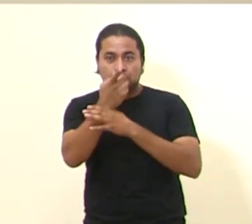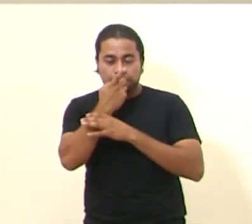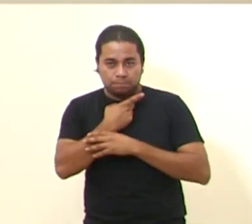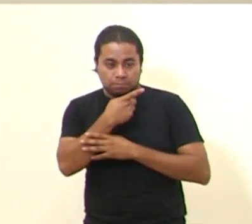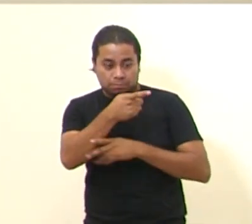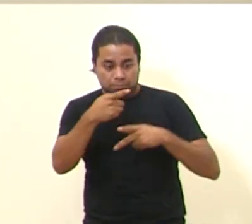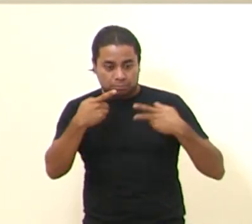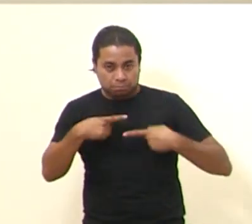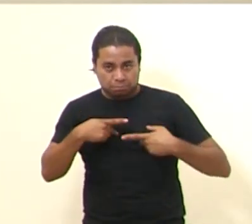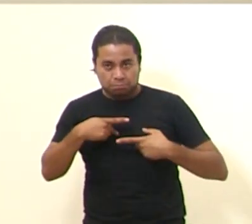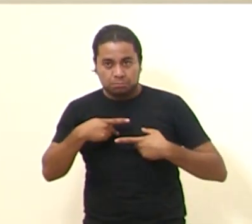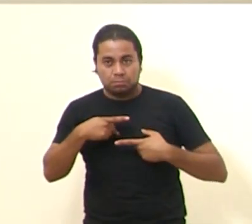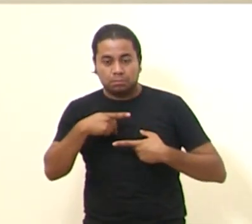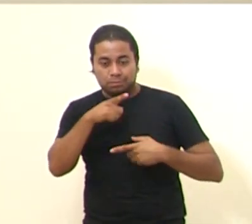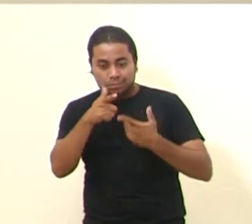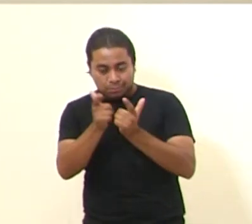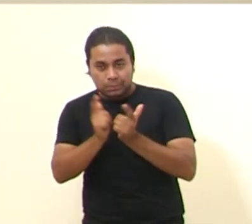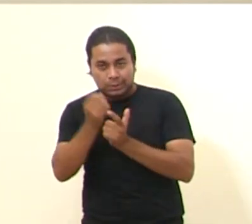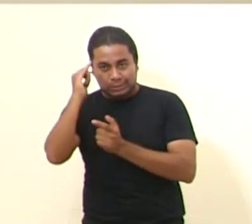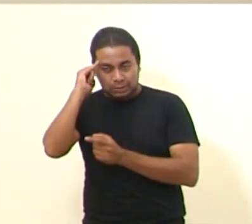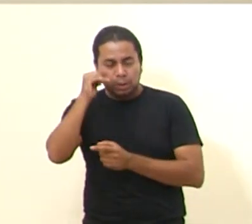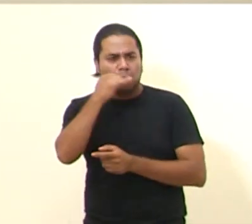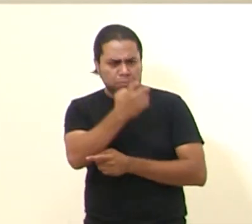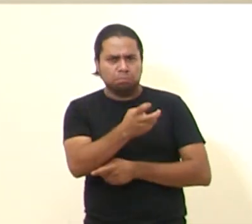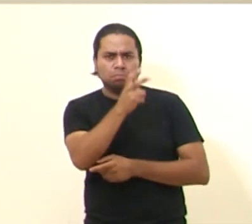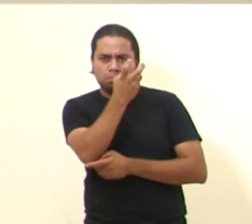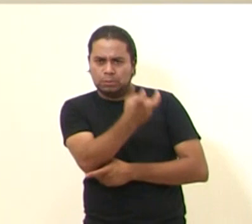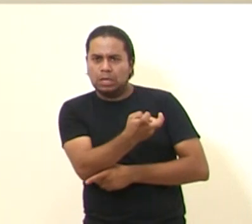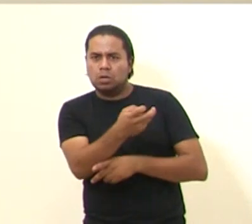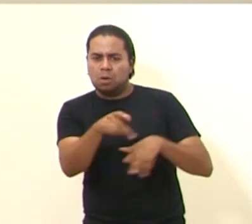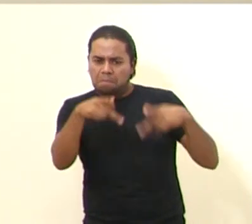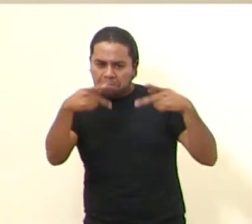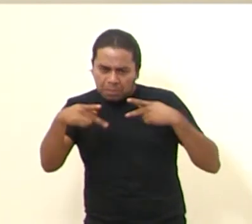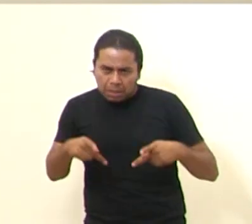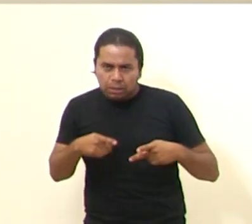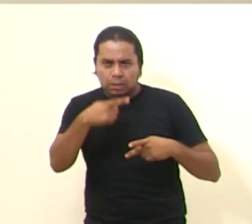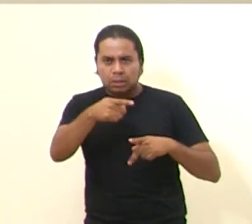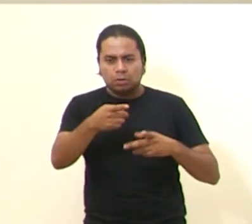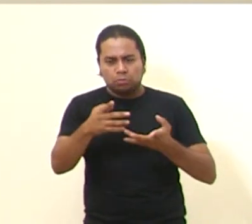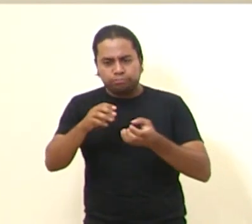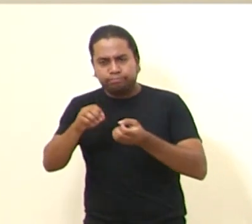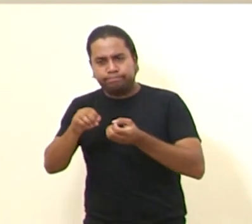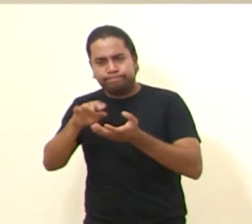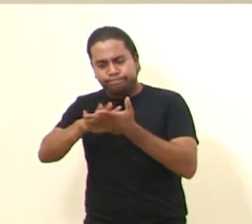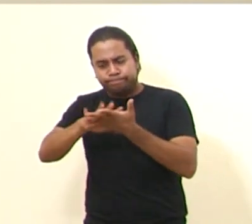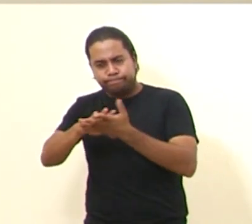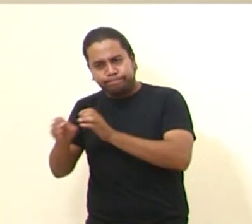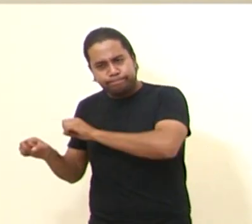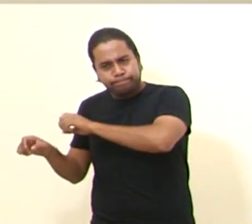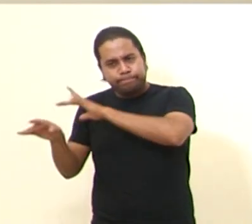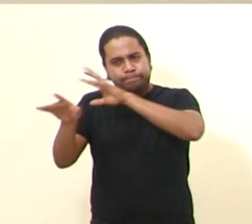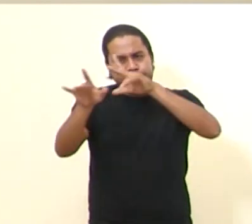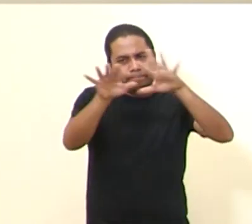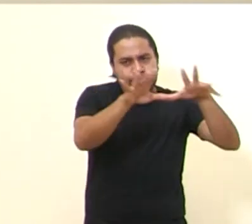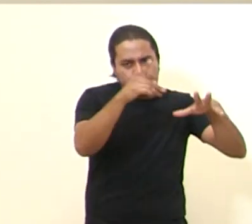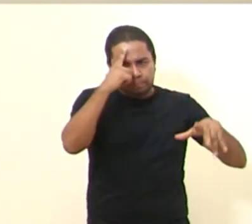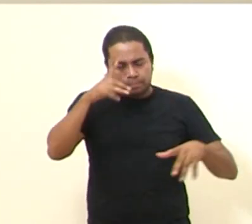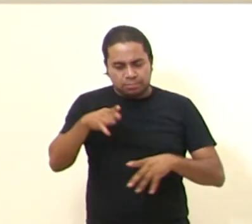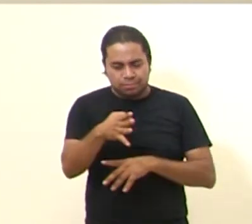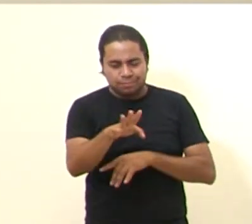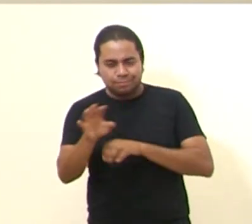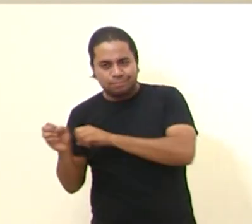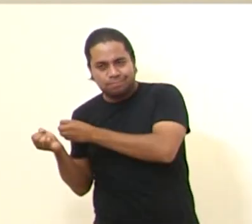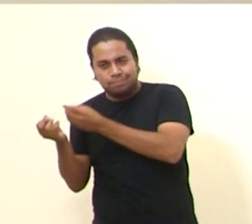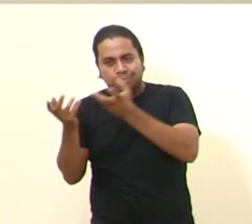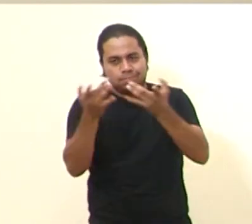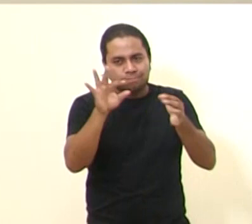Guabes también se dedican al comercio, también se dedican a elaborar redes para la pesca, entonces lo agregué.